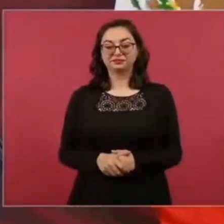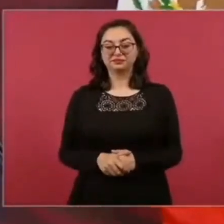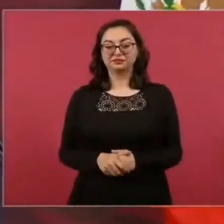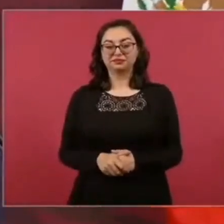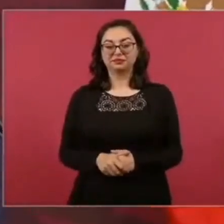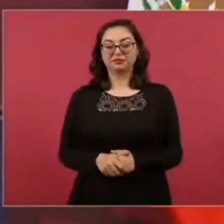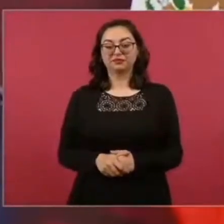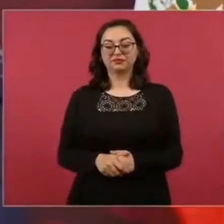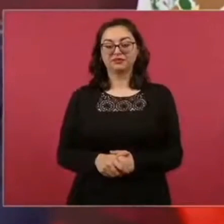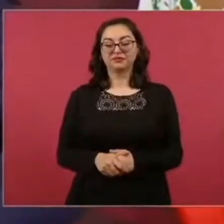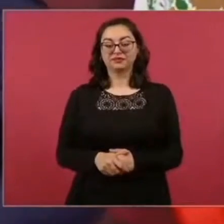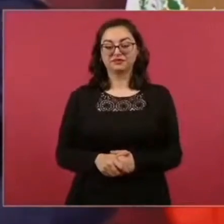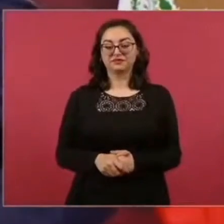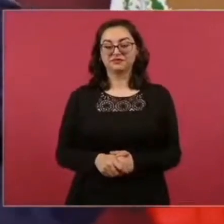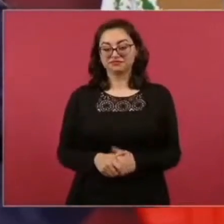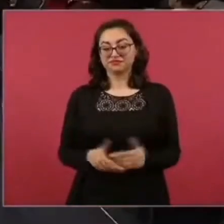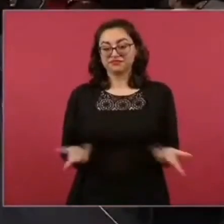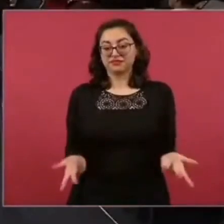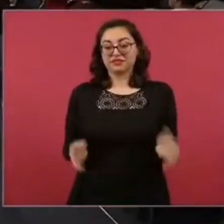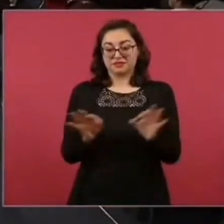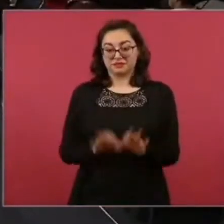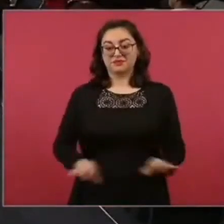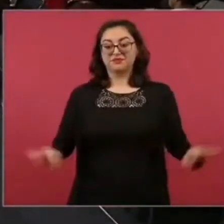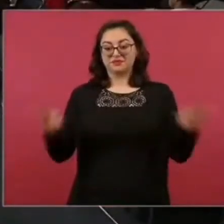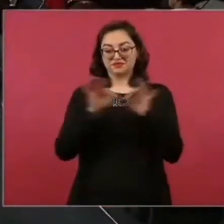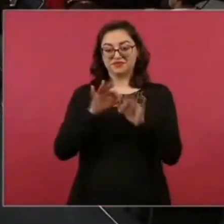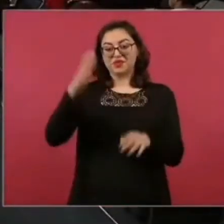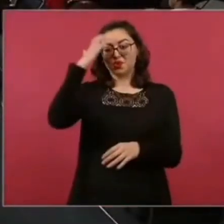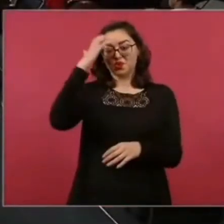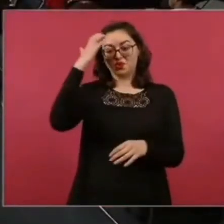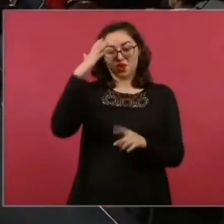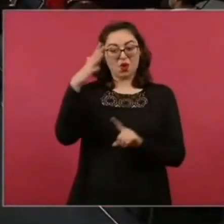que veamos todo esto.